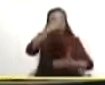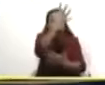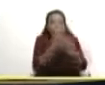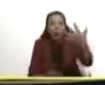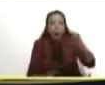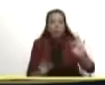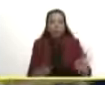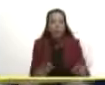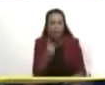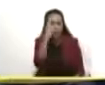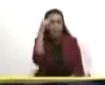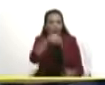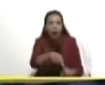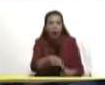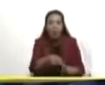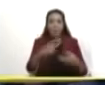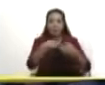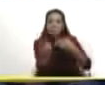que se dedicaban.